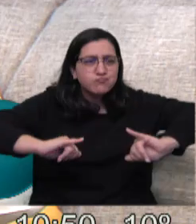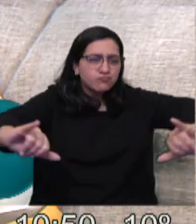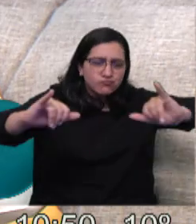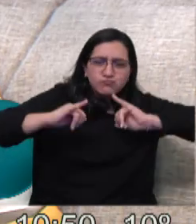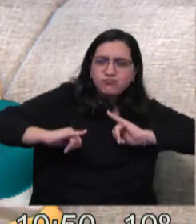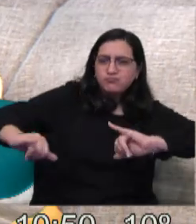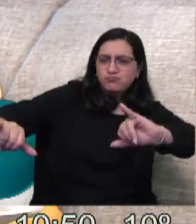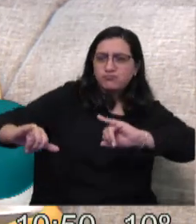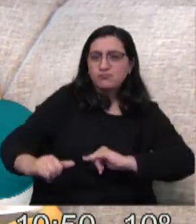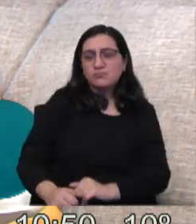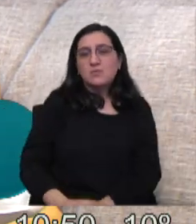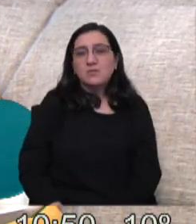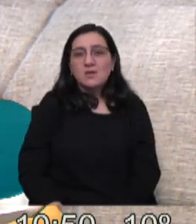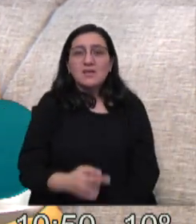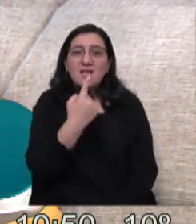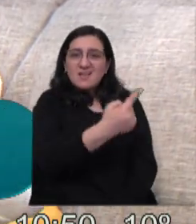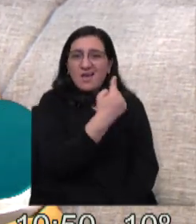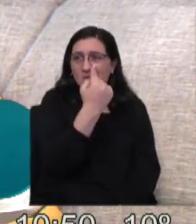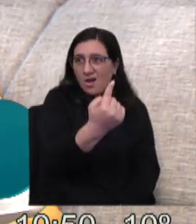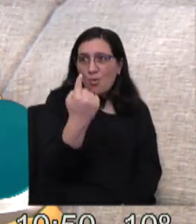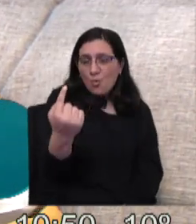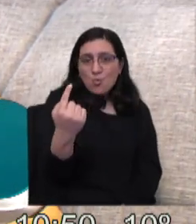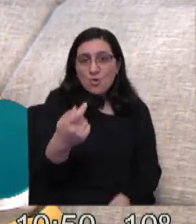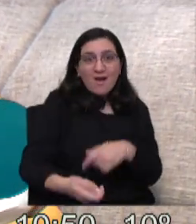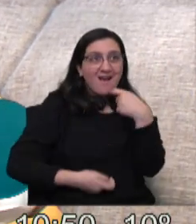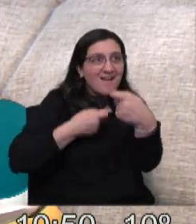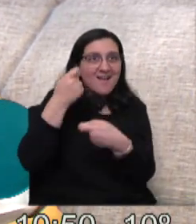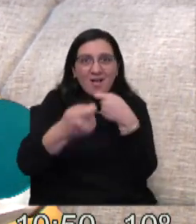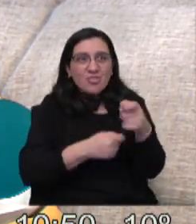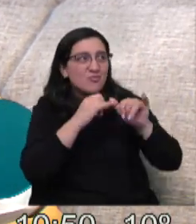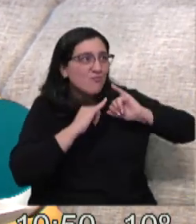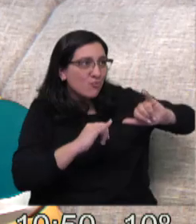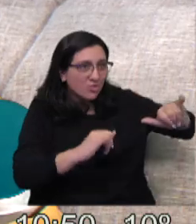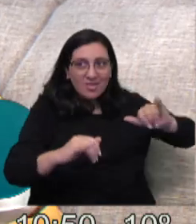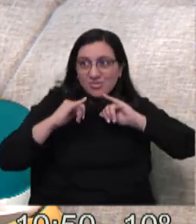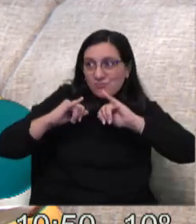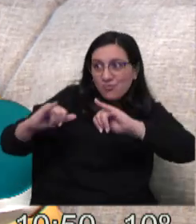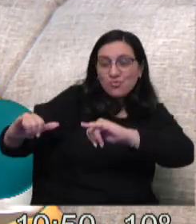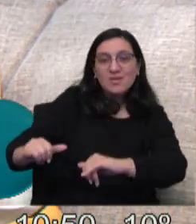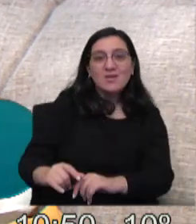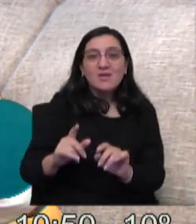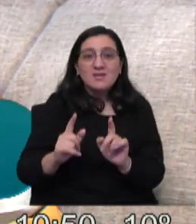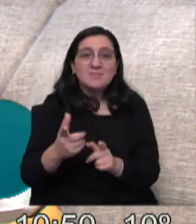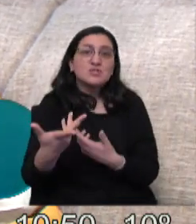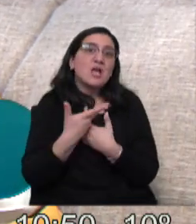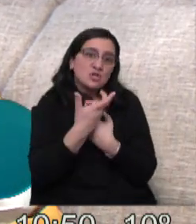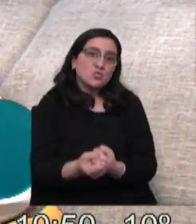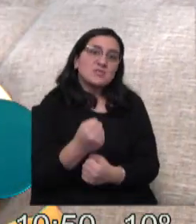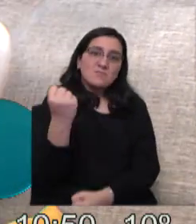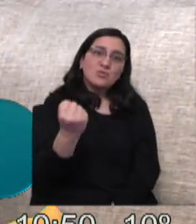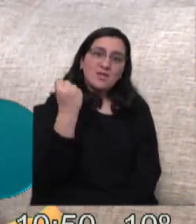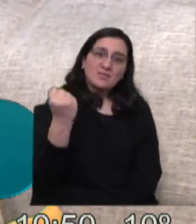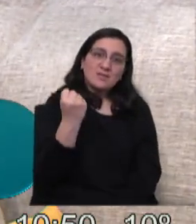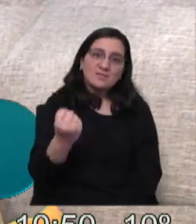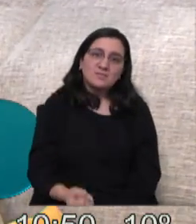territorio, que cada vecino y cada vecina hace su comunicación, su difusión. Y también eso, o sea, es importante, ¿no? En